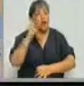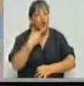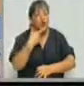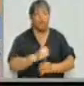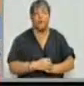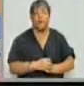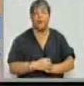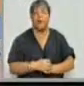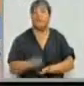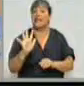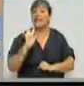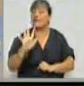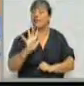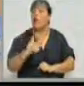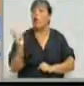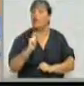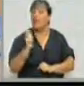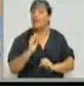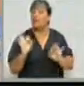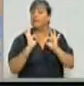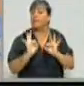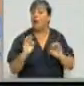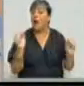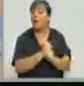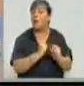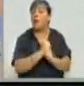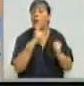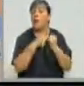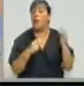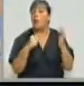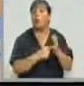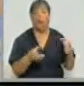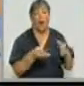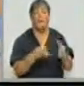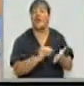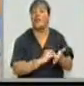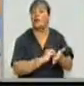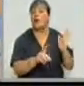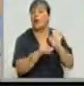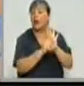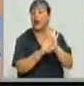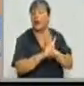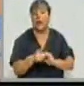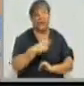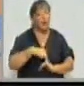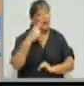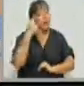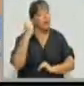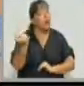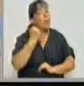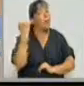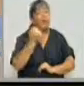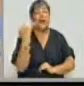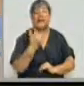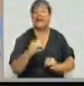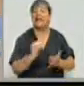Bueno, ha pasado 5 meses desde que se aprobó la media sanción en Cámara de Diputados de esta ley. Nos parece importante que el